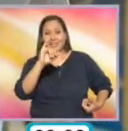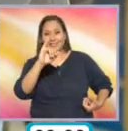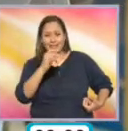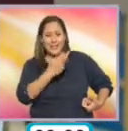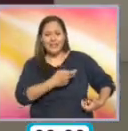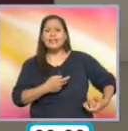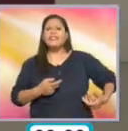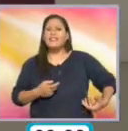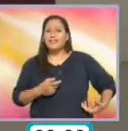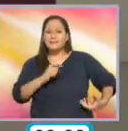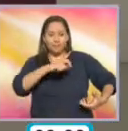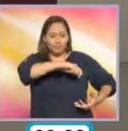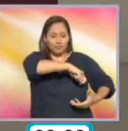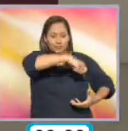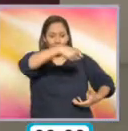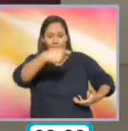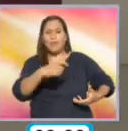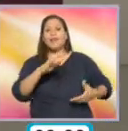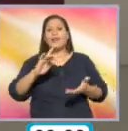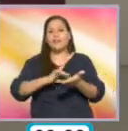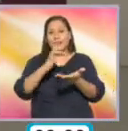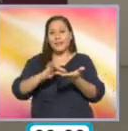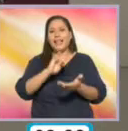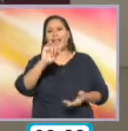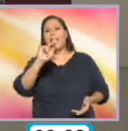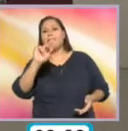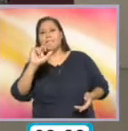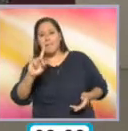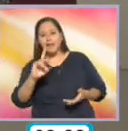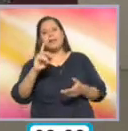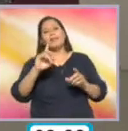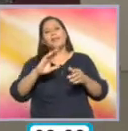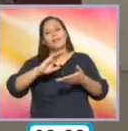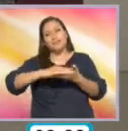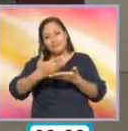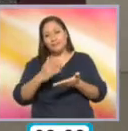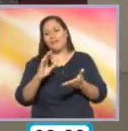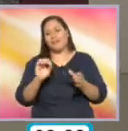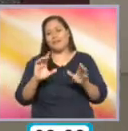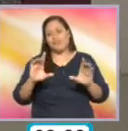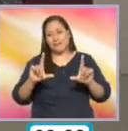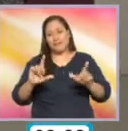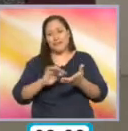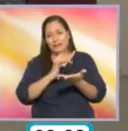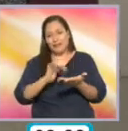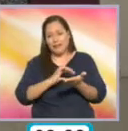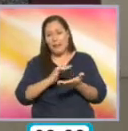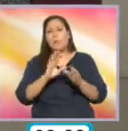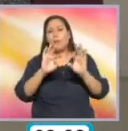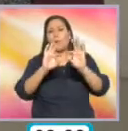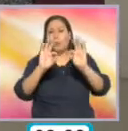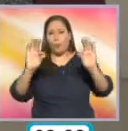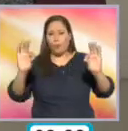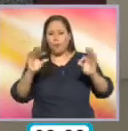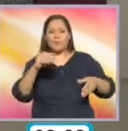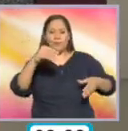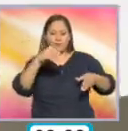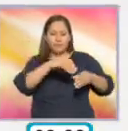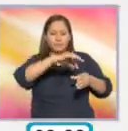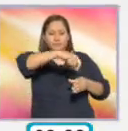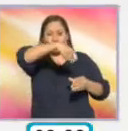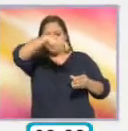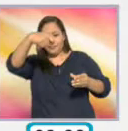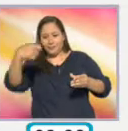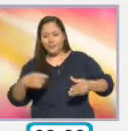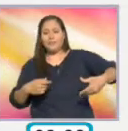es, por ejemplo, traigo un iPad, ¿no? Entro como a mi Es para oficina tu con un laptop iPad o una laptop, exacto, muy planita, que me va a servir como